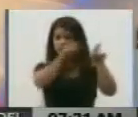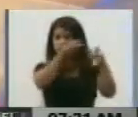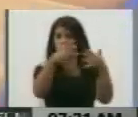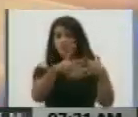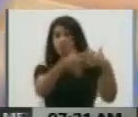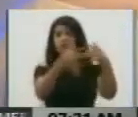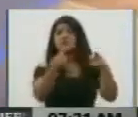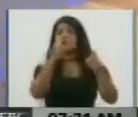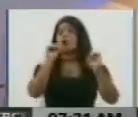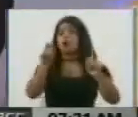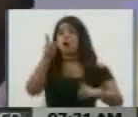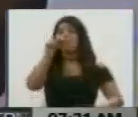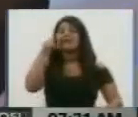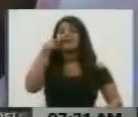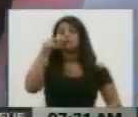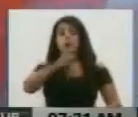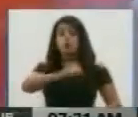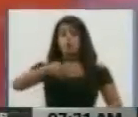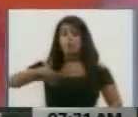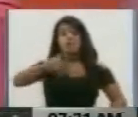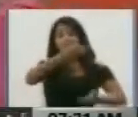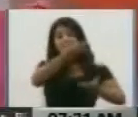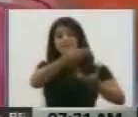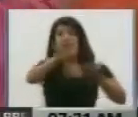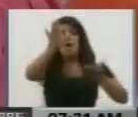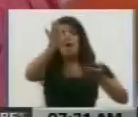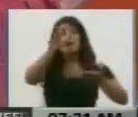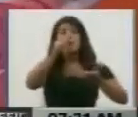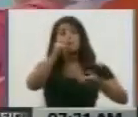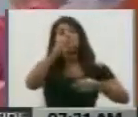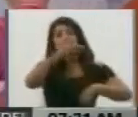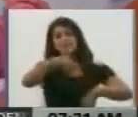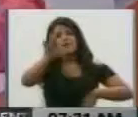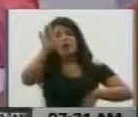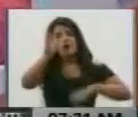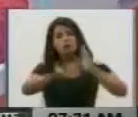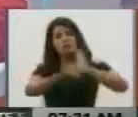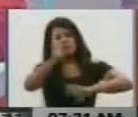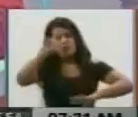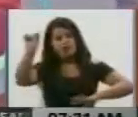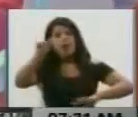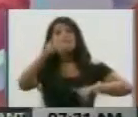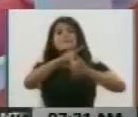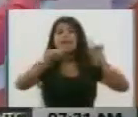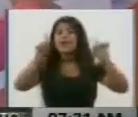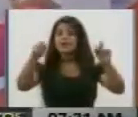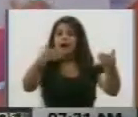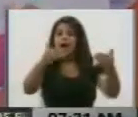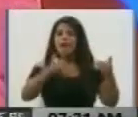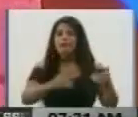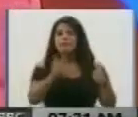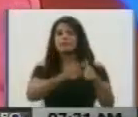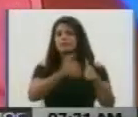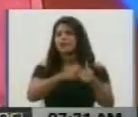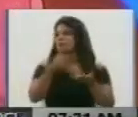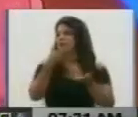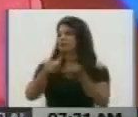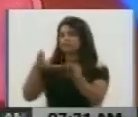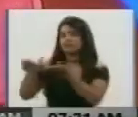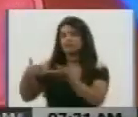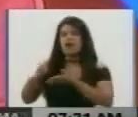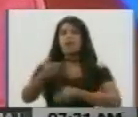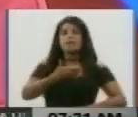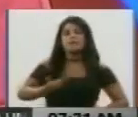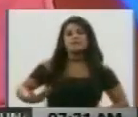que irse limpiando el continente americano de gobiernos molestosos, de procesos de